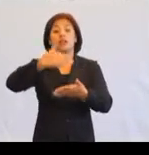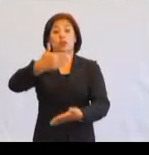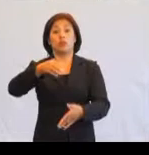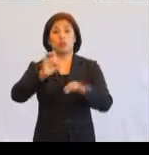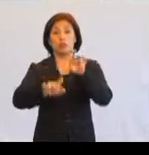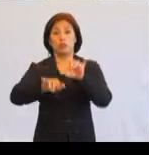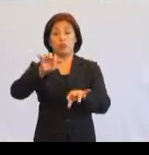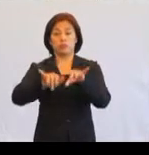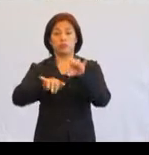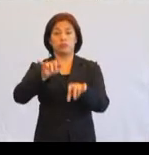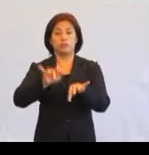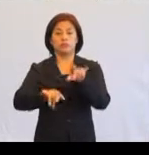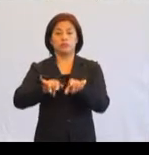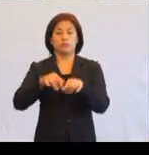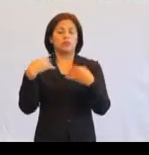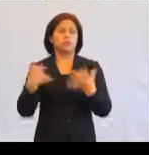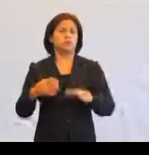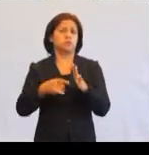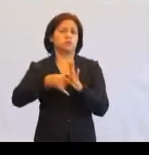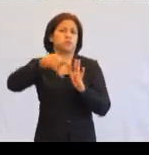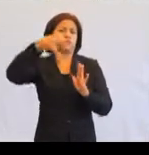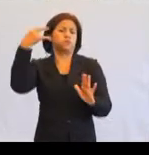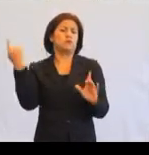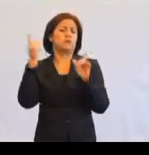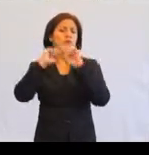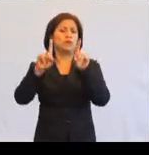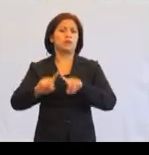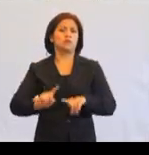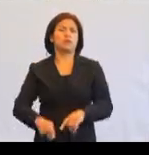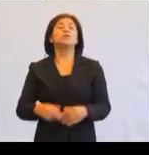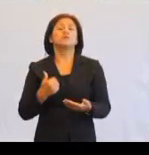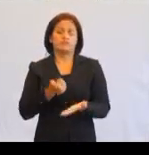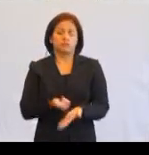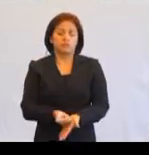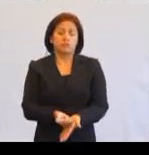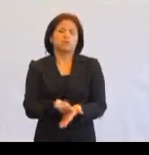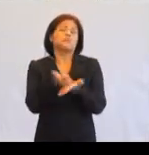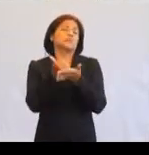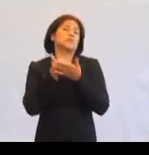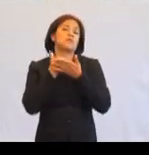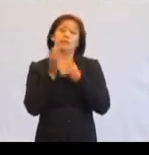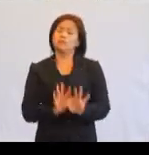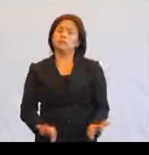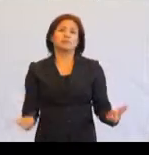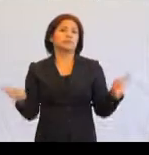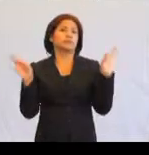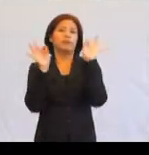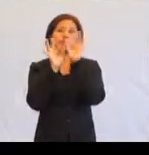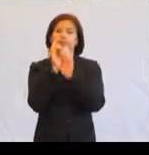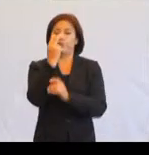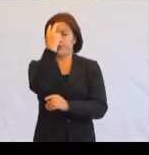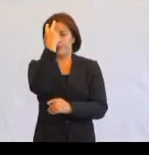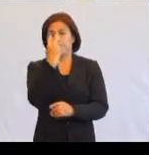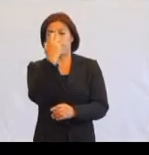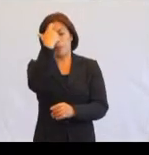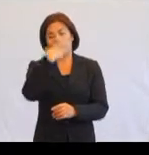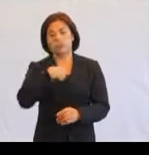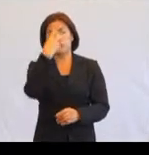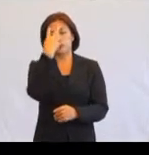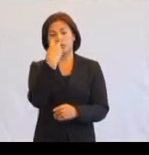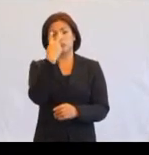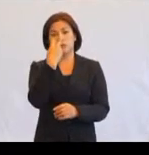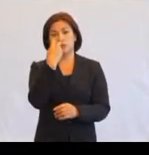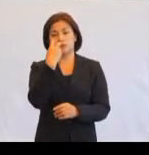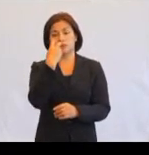la computadora, hoy en día con las tecnologías que existen, es muy importante para las personas no